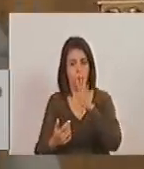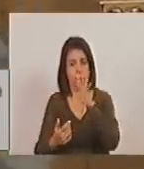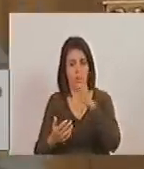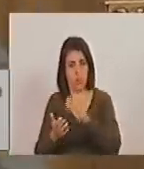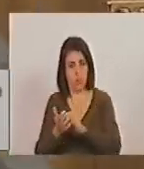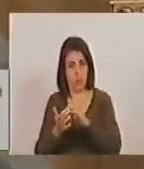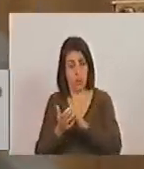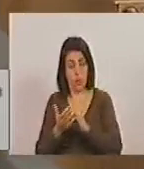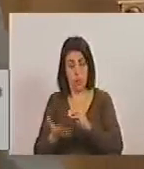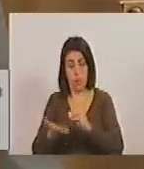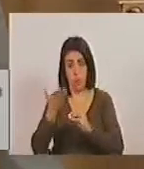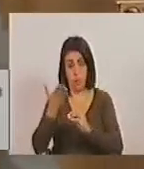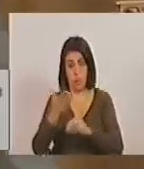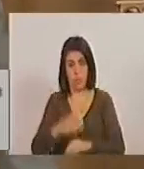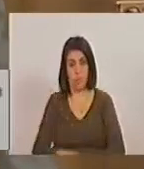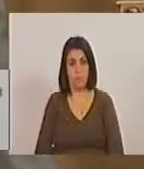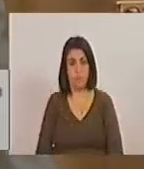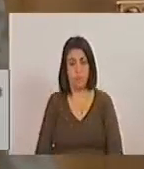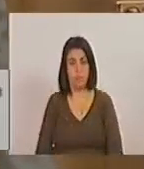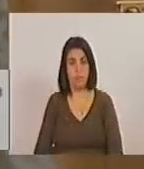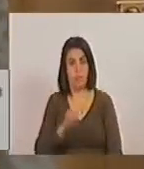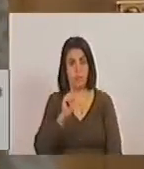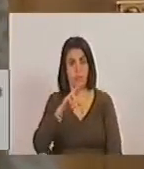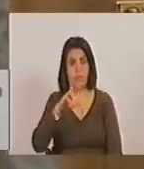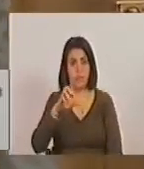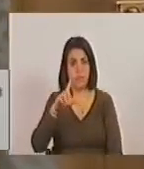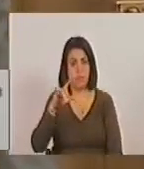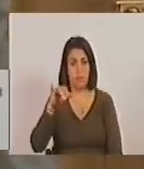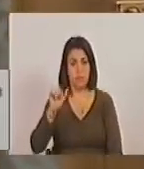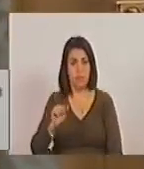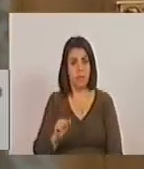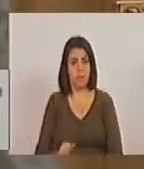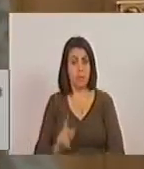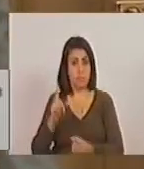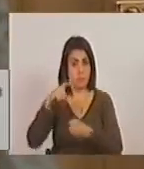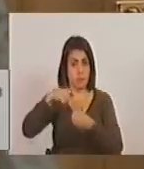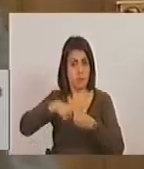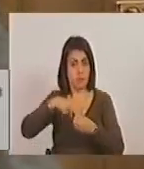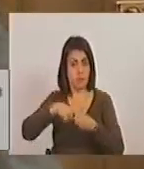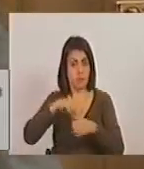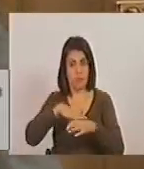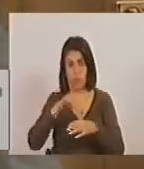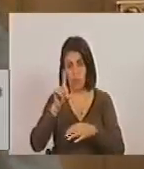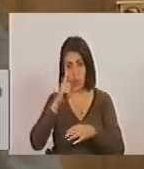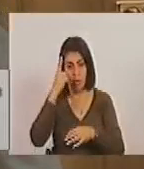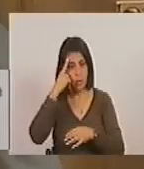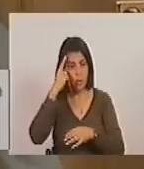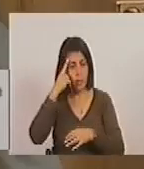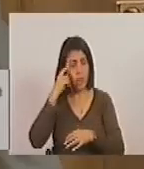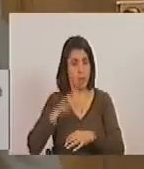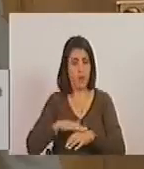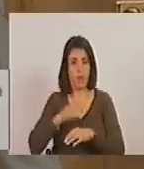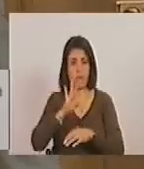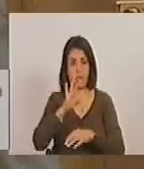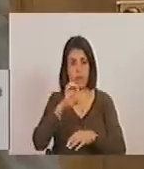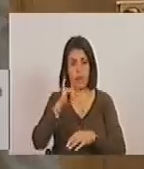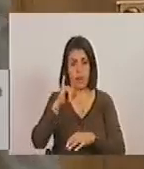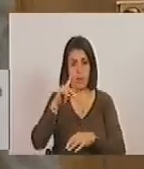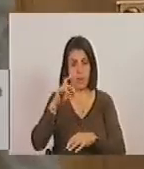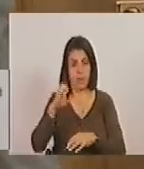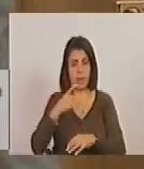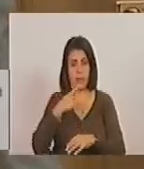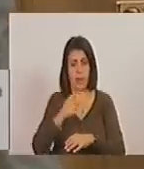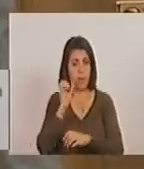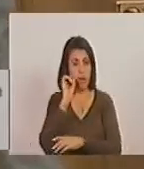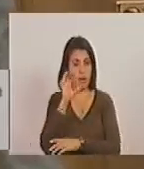circunstancias trascendentales. Miren, Argelia Alaya era tan militante que, para quienes no lo sepan, Felipe Mujica dijo en